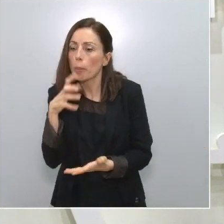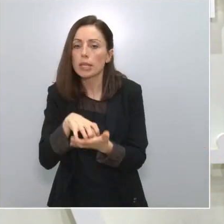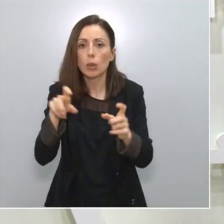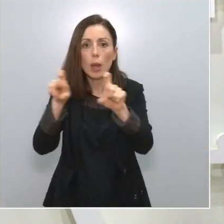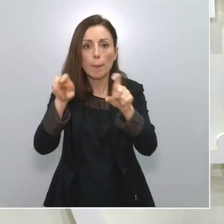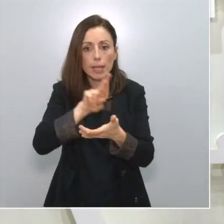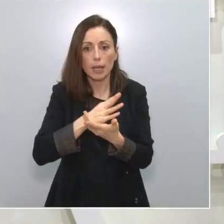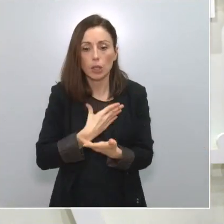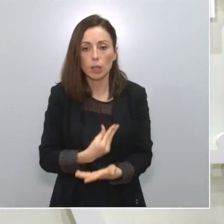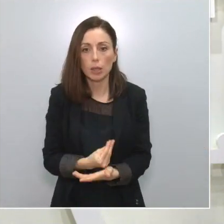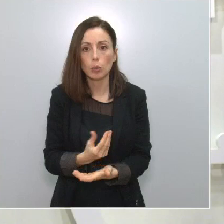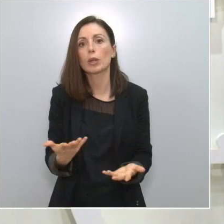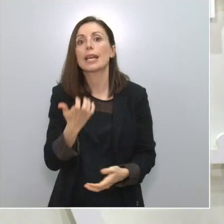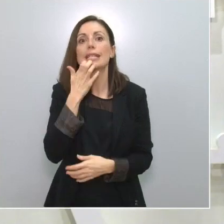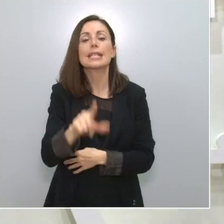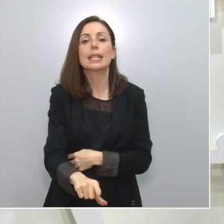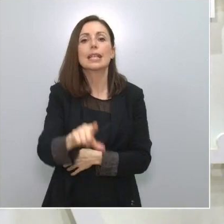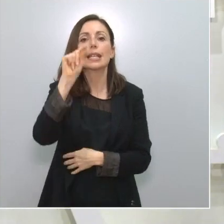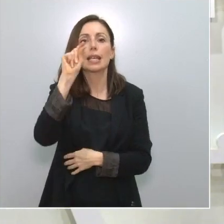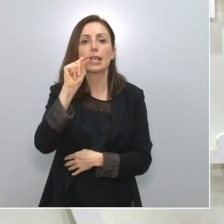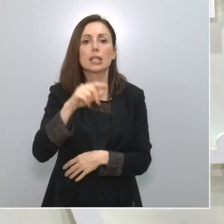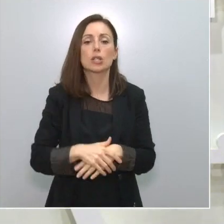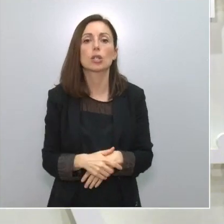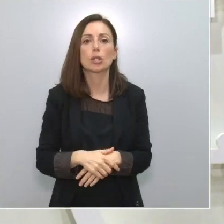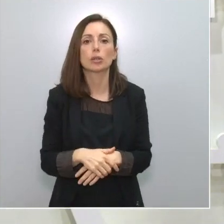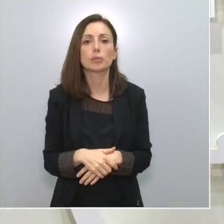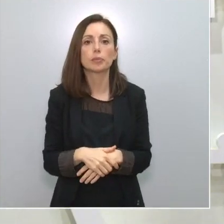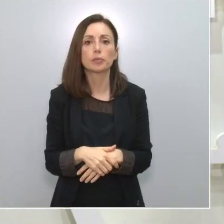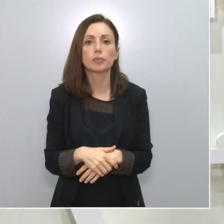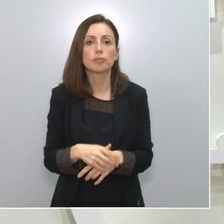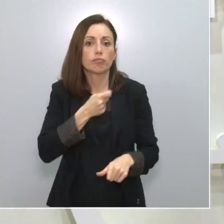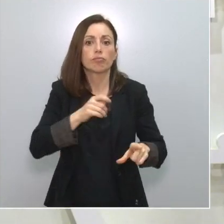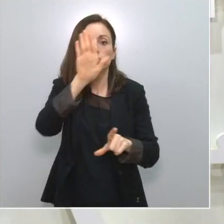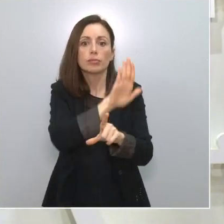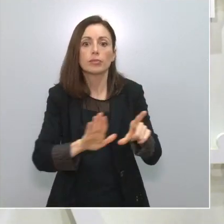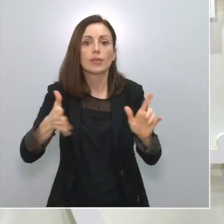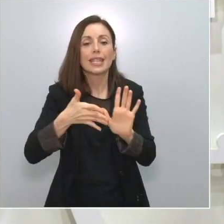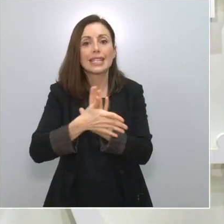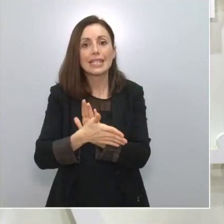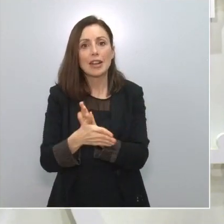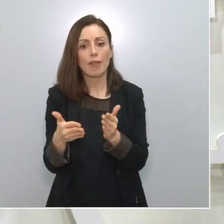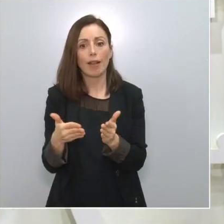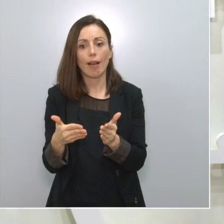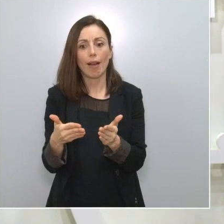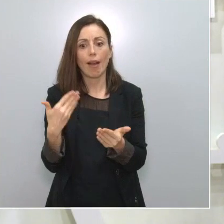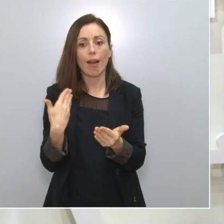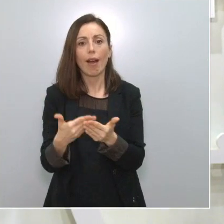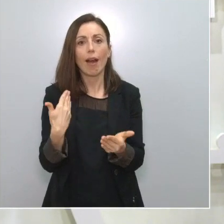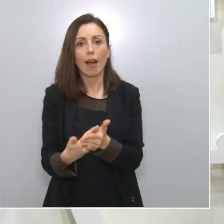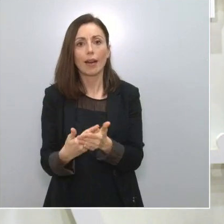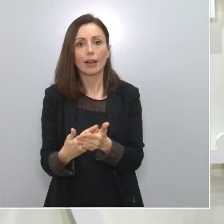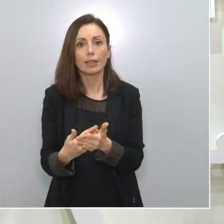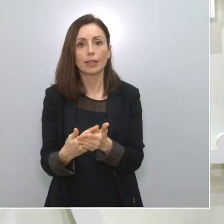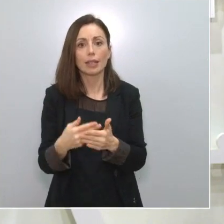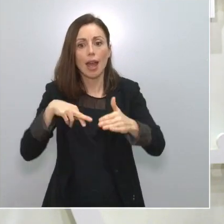región de Murcia. Cuando se toma una decisión, cuando se anuncia una decisión por parte del Gobierno de España, debe de tener garantizado que pueda proveerse